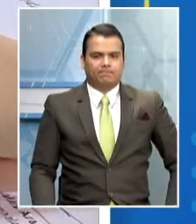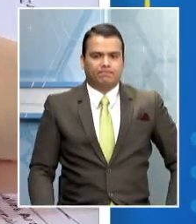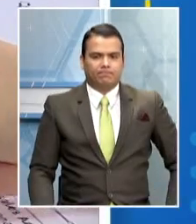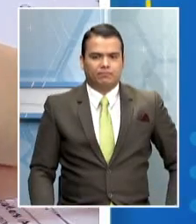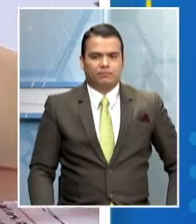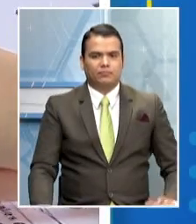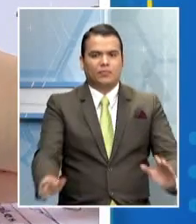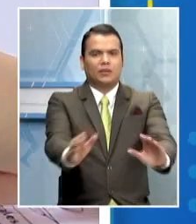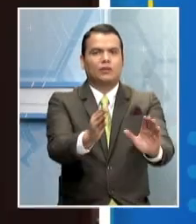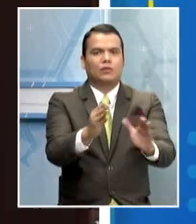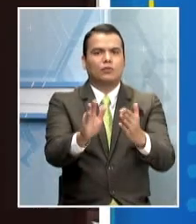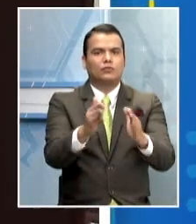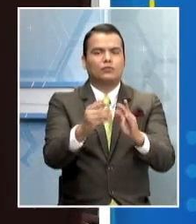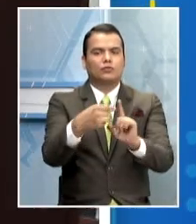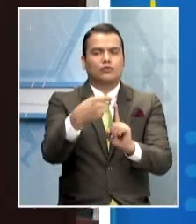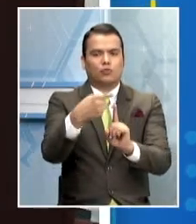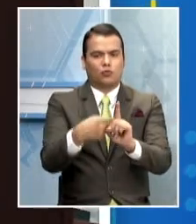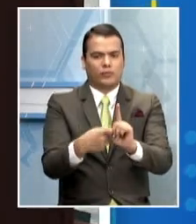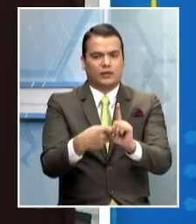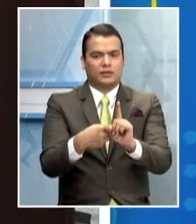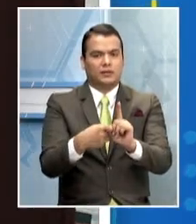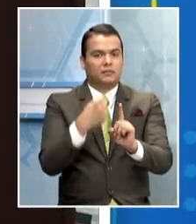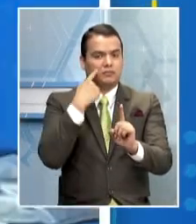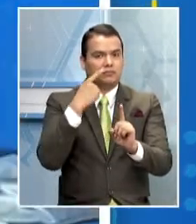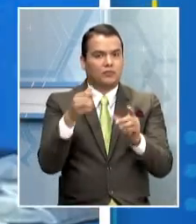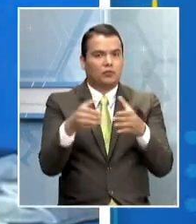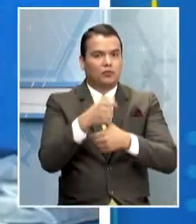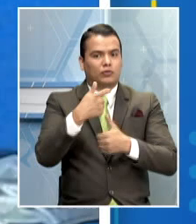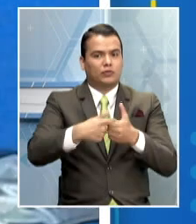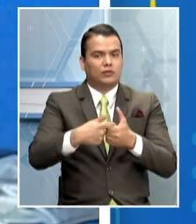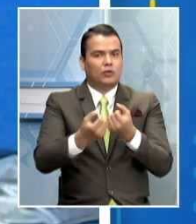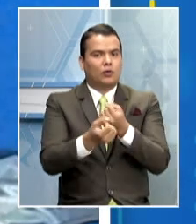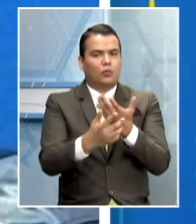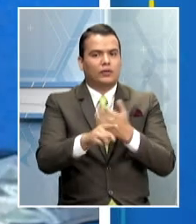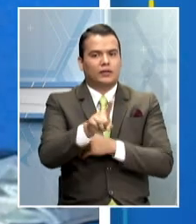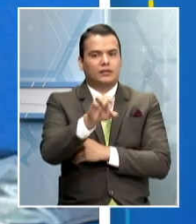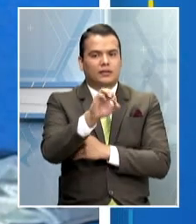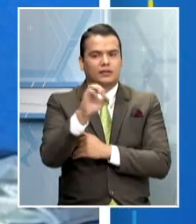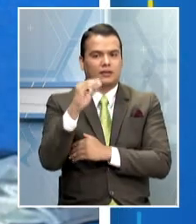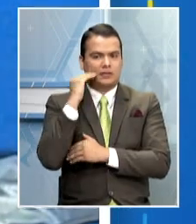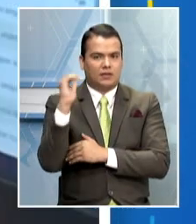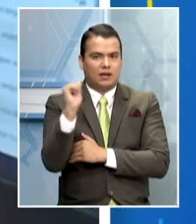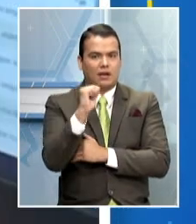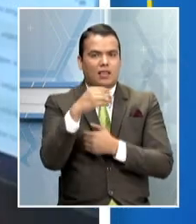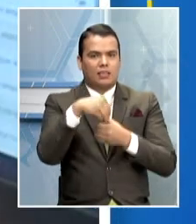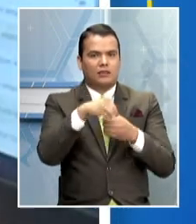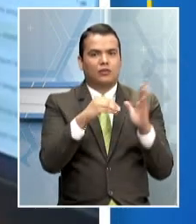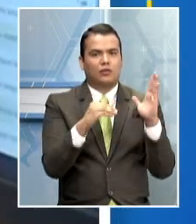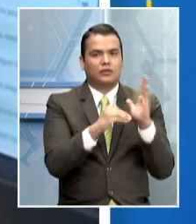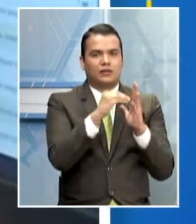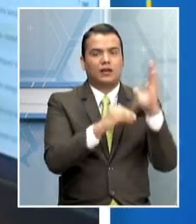Los cursos duraron un mes y se esperaba que beneficiara a por lo menos 600 mujeres de los estratos 1 y 2.